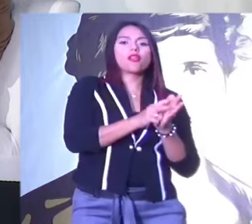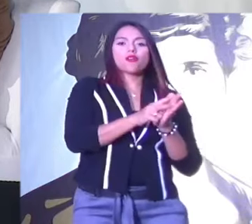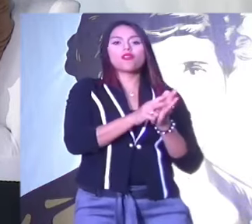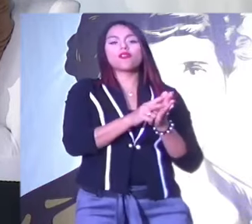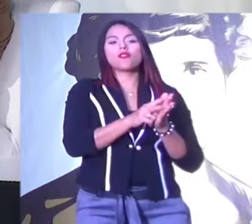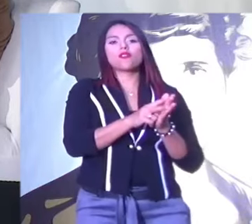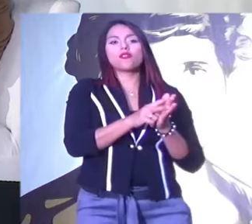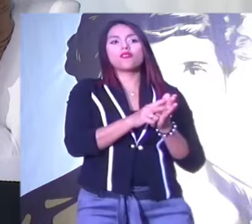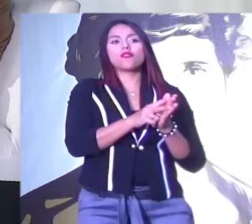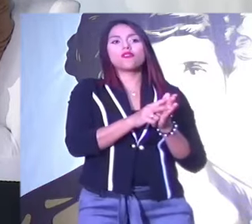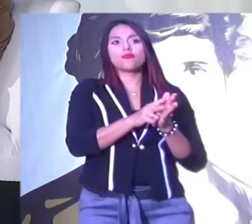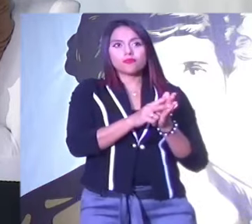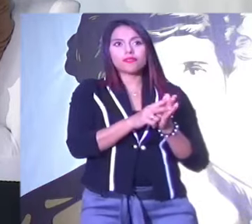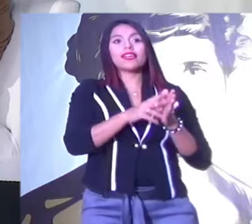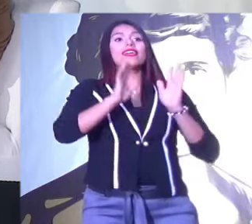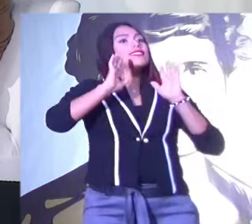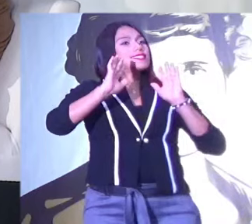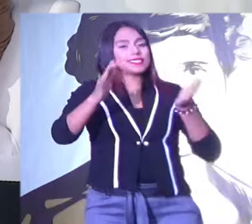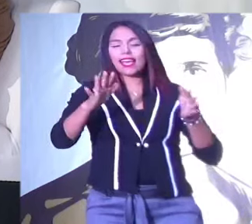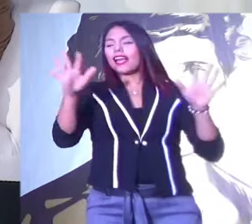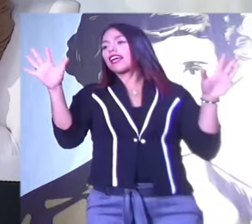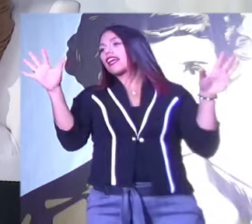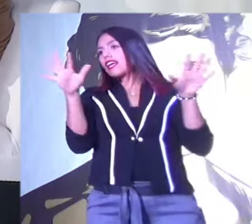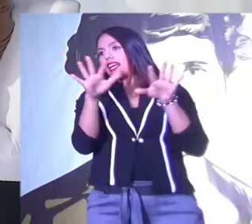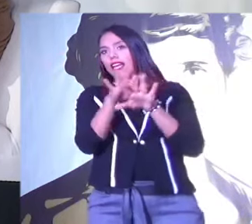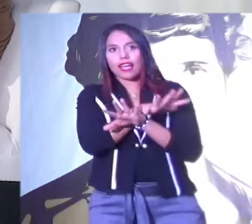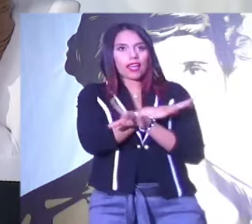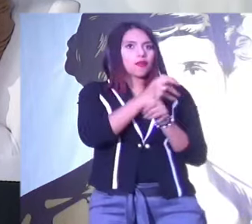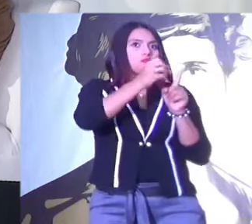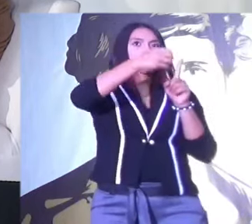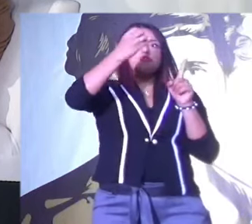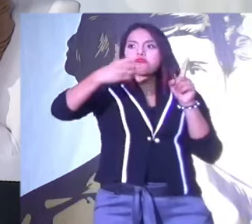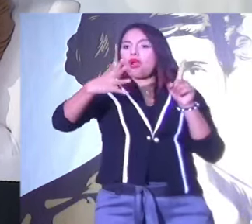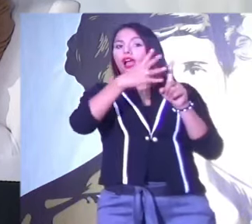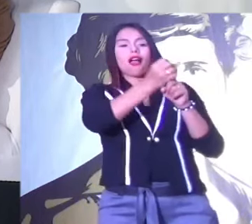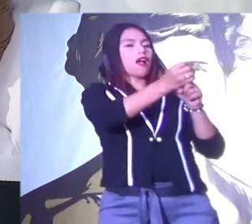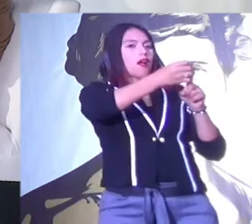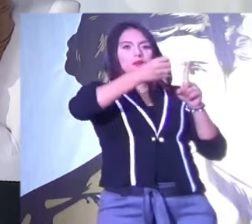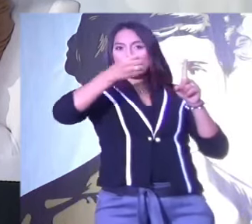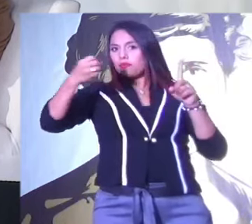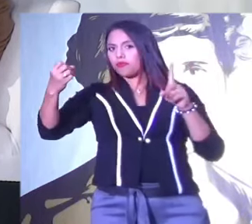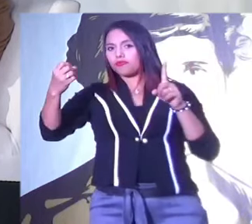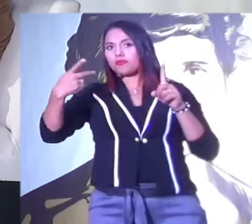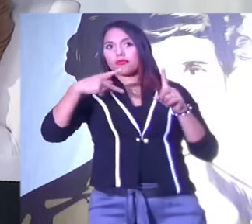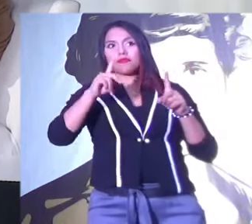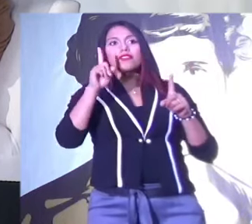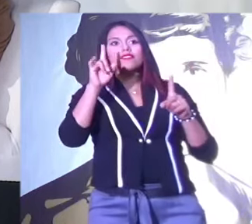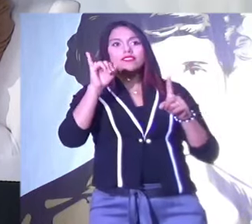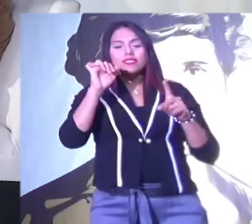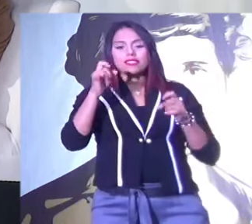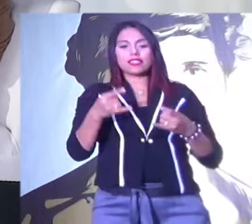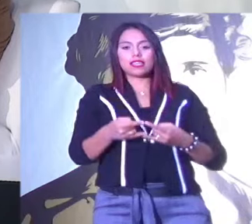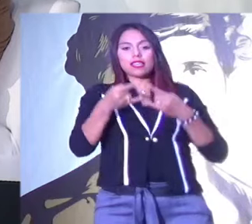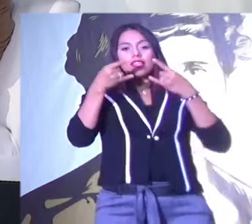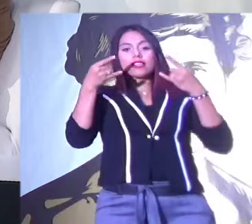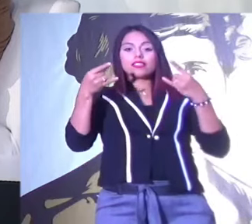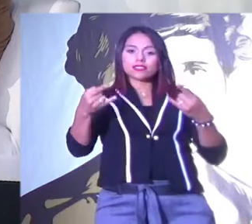me fui armando de valor y finalmente ya lo convertí, cambié, reordené todos los párrafos y cosas así. Pero por supuesto, el cuento es de Chekhov, ¿no? Y por eso digo que